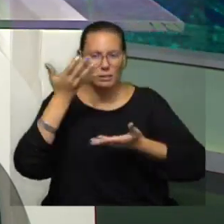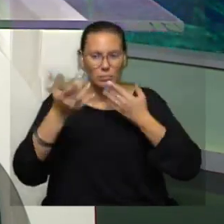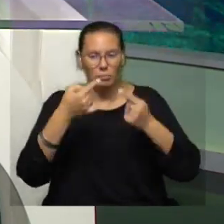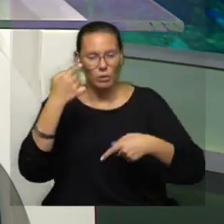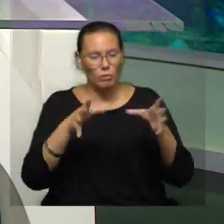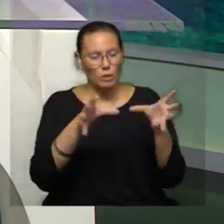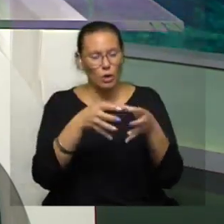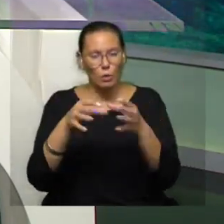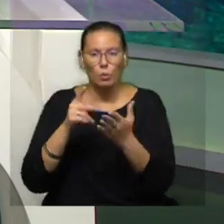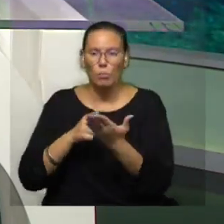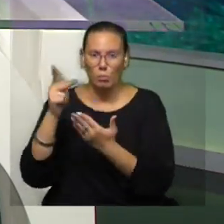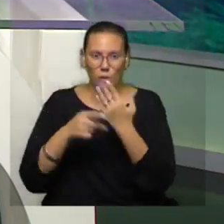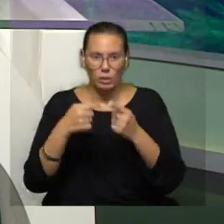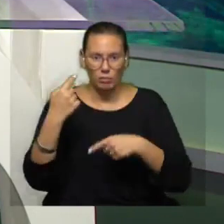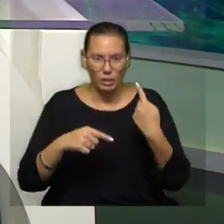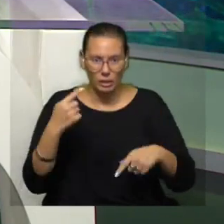bandas y distintos proyectos,